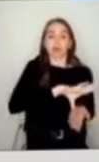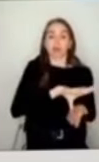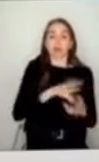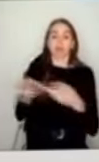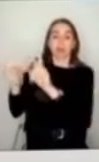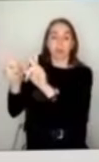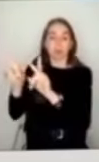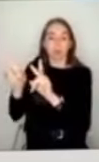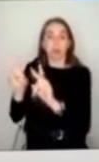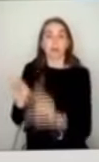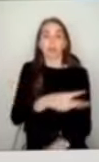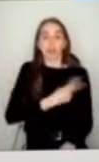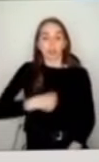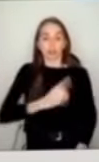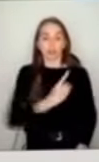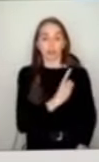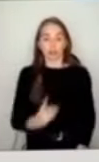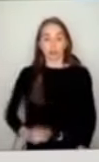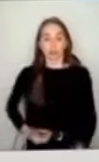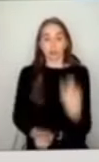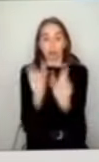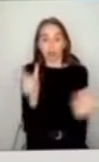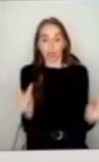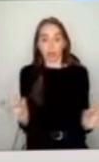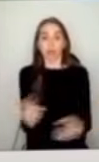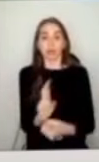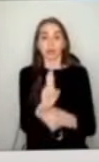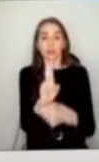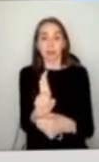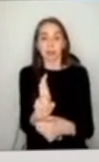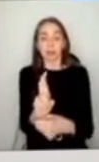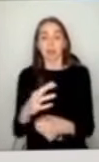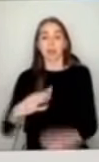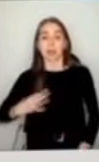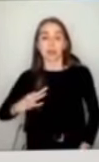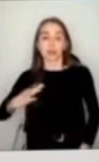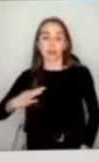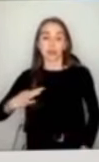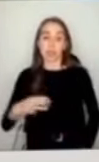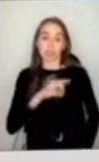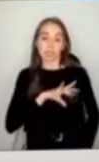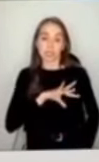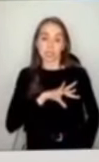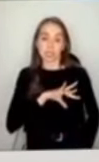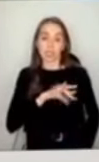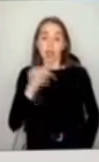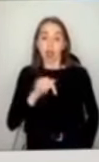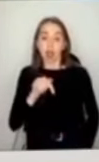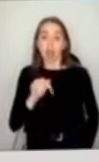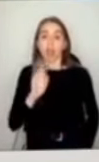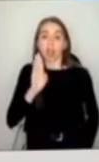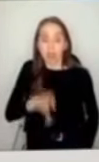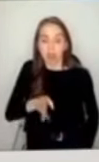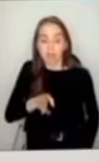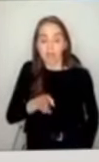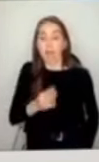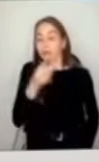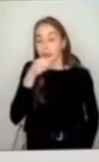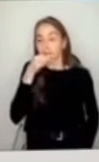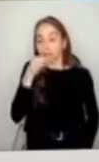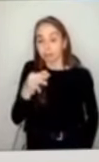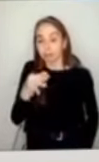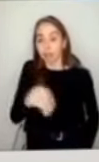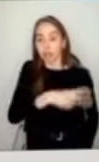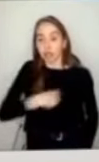de parlamentarios y representantes de la ciudadanía chilena, hoy nos asiste el deber de reafirmar nuestro más